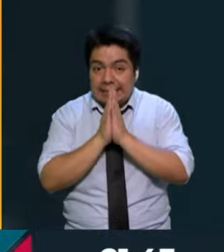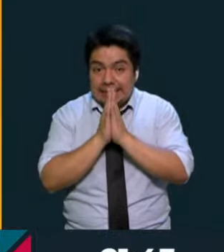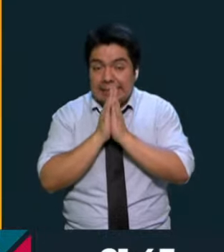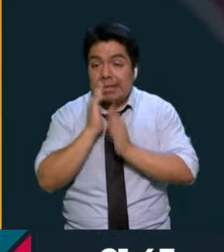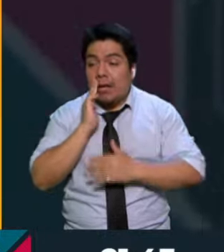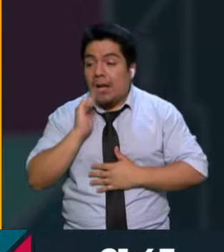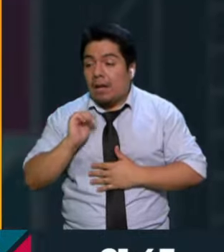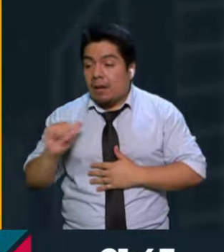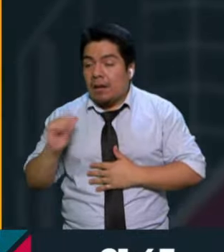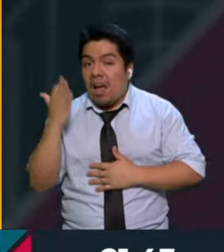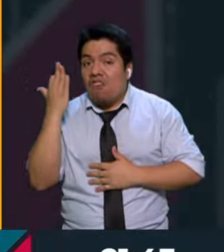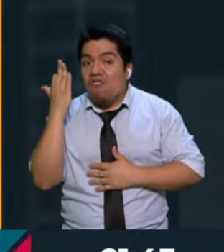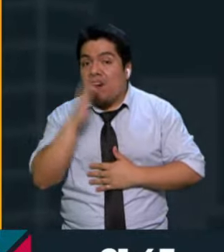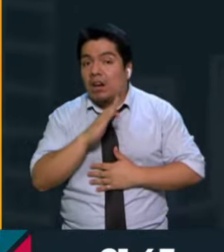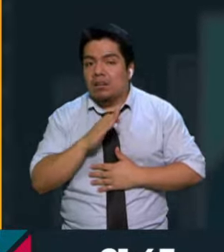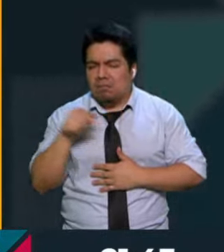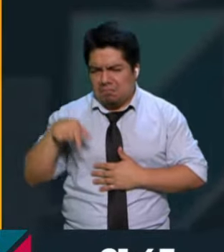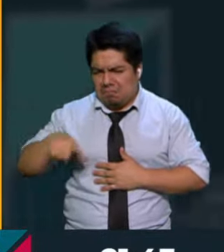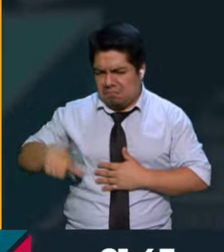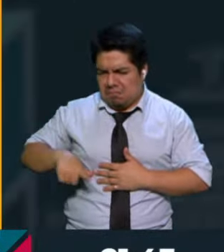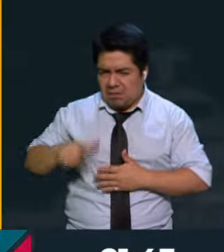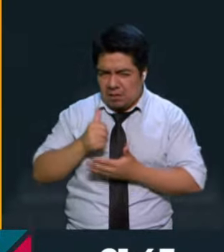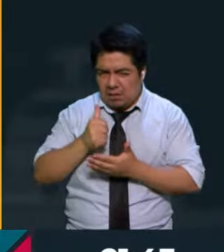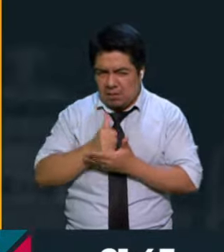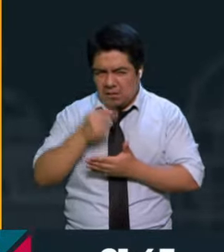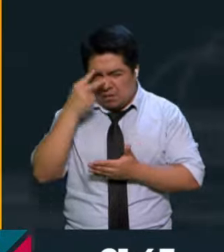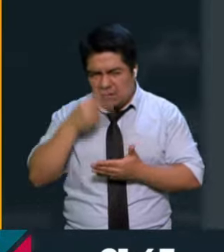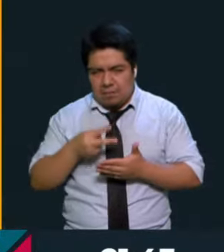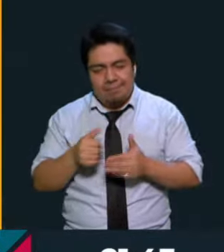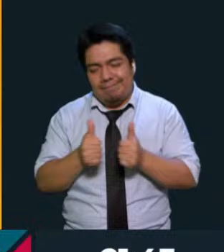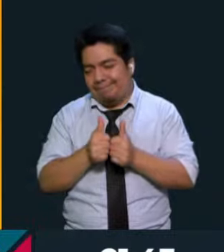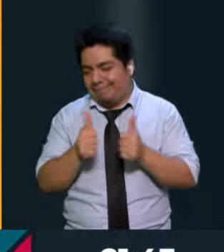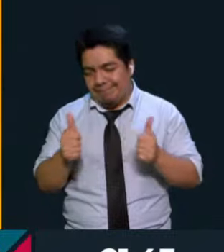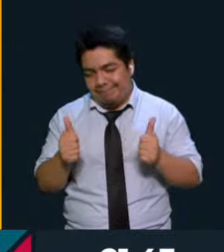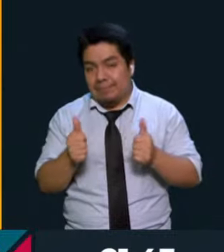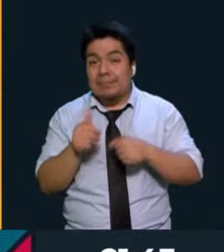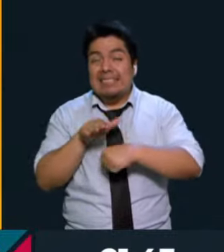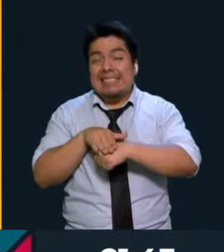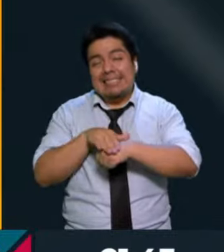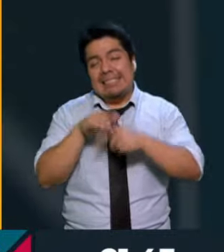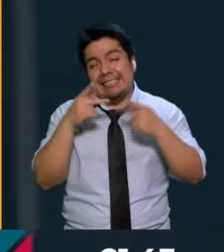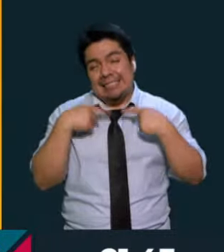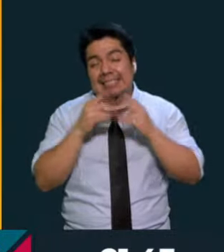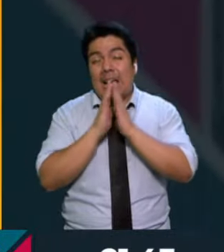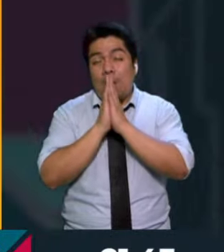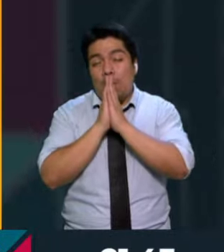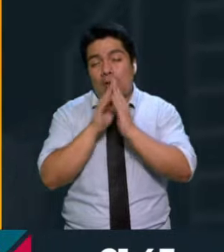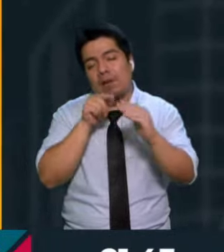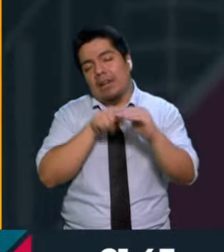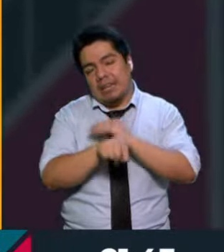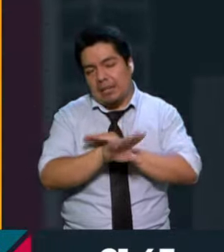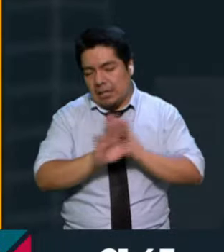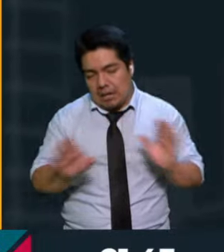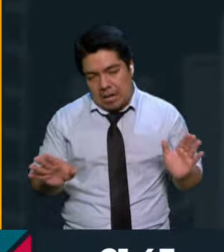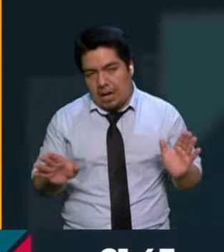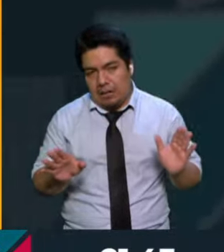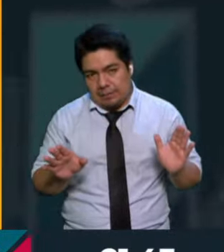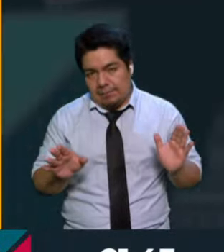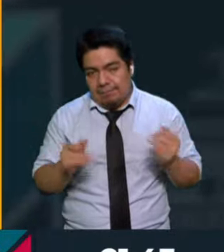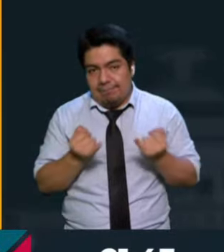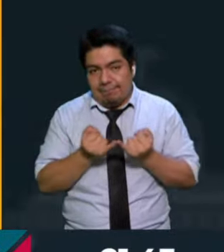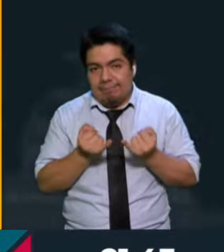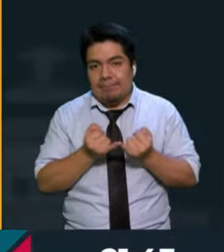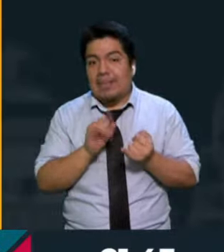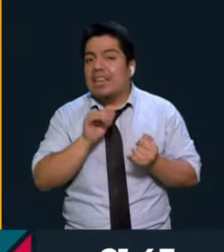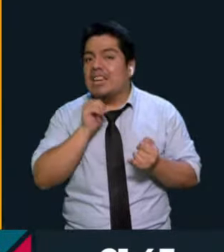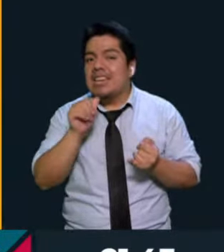es falso y no tiene relación con el gobierno capitalino. Además, exhortó a la población a reportarlo inmediatamente y, sobre todo,